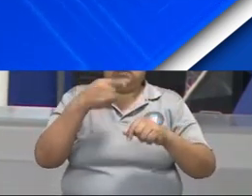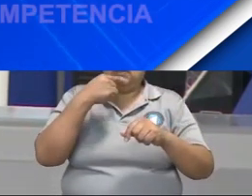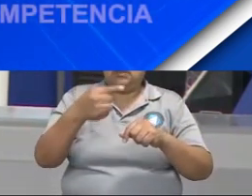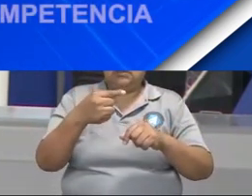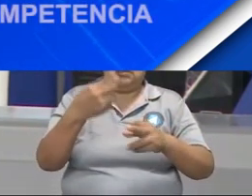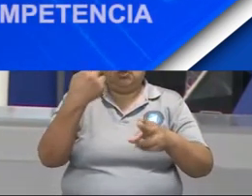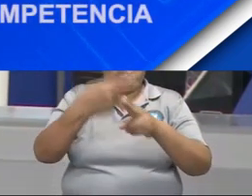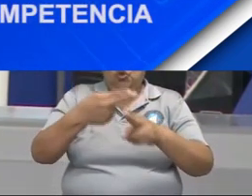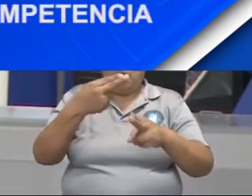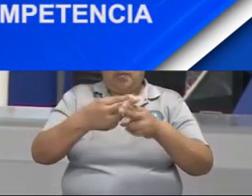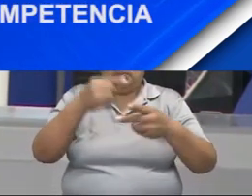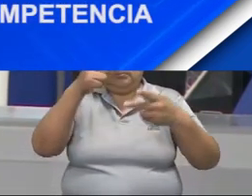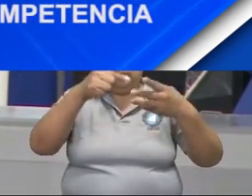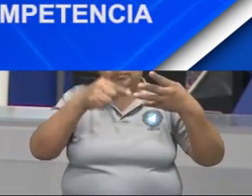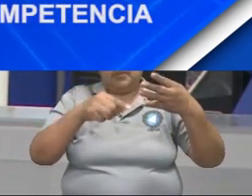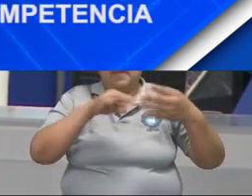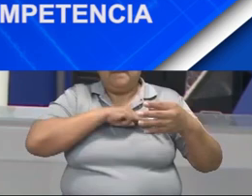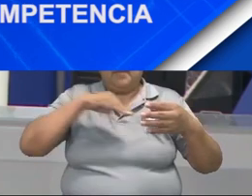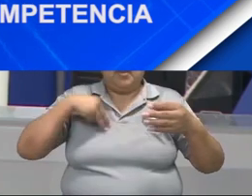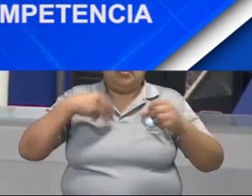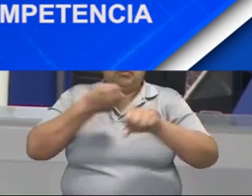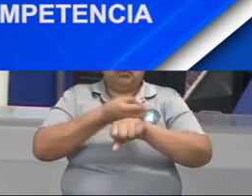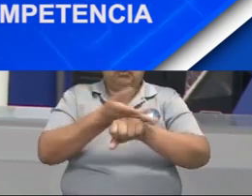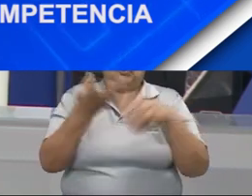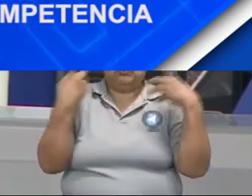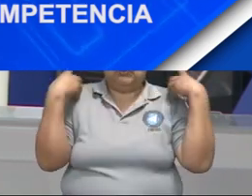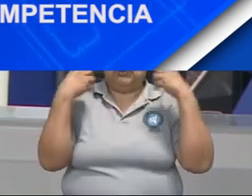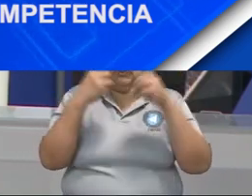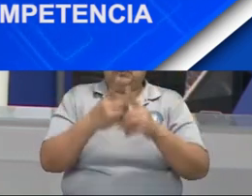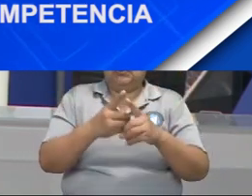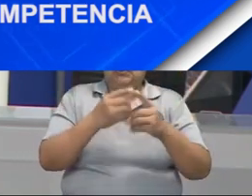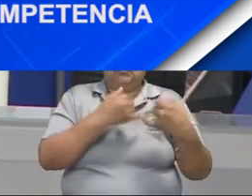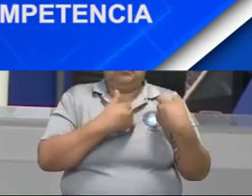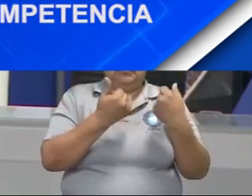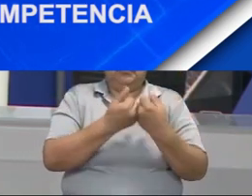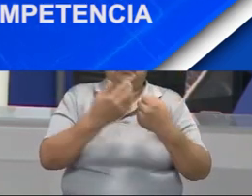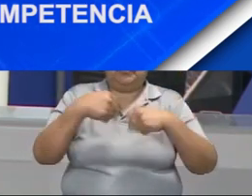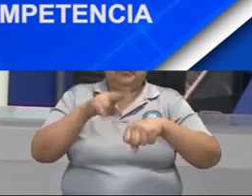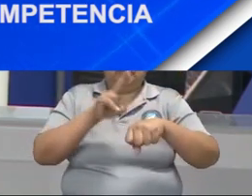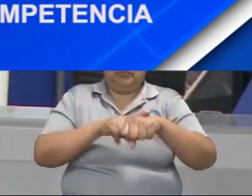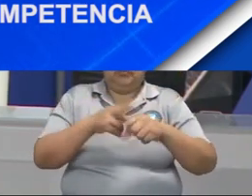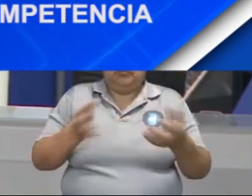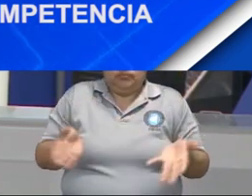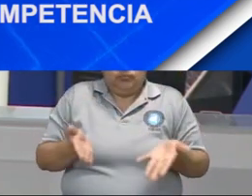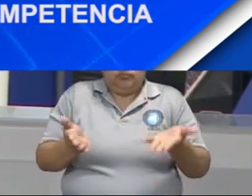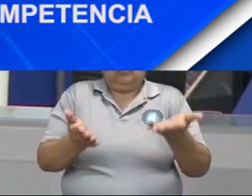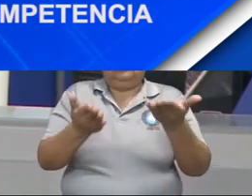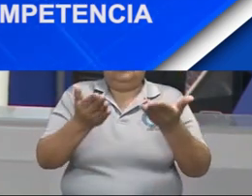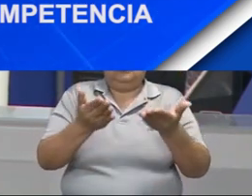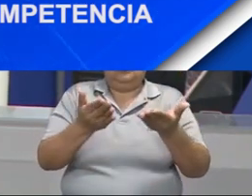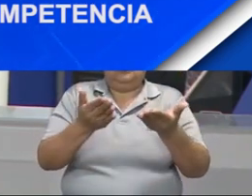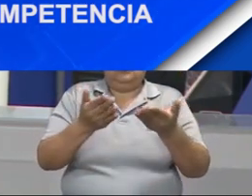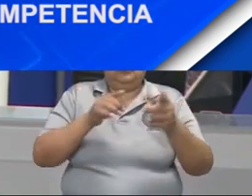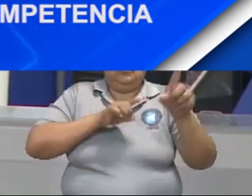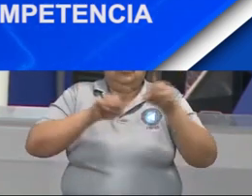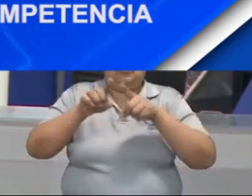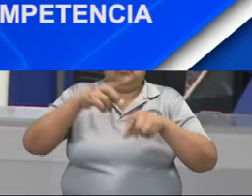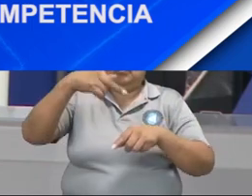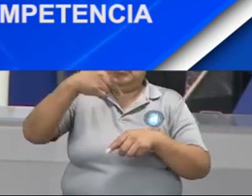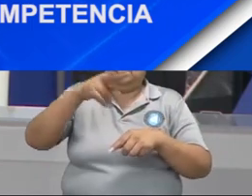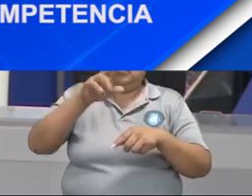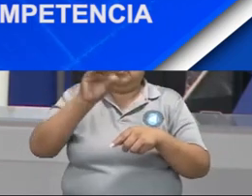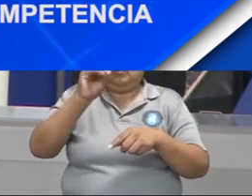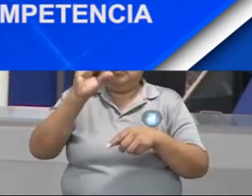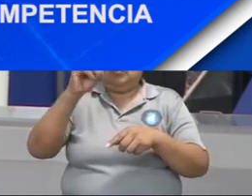en 2021, el jefe del ejército Abdel Fattah al-Burhan y su entonces número 2 Mohamed Hamdan Daglo, comandante del